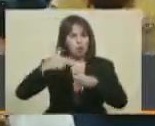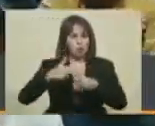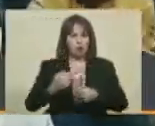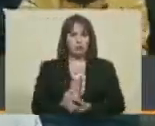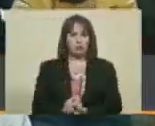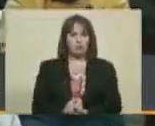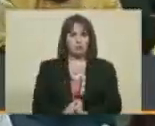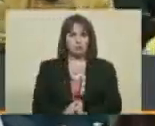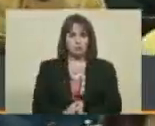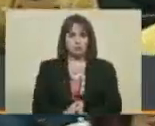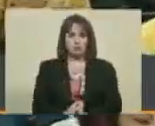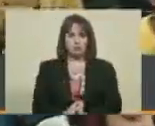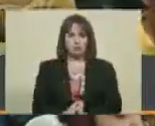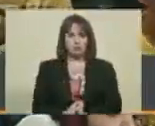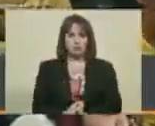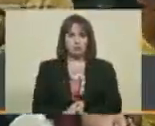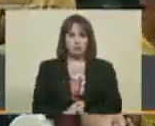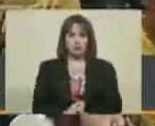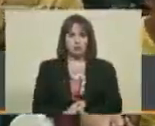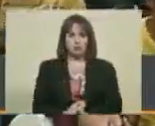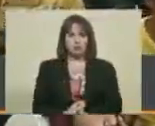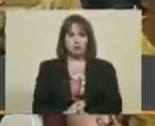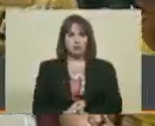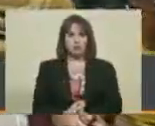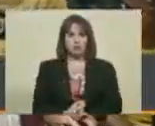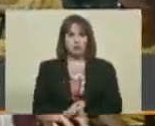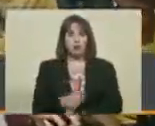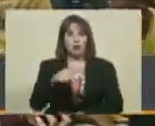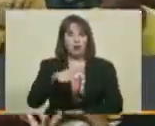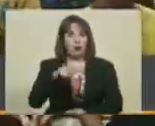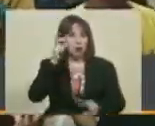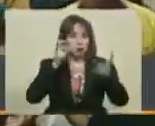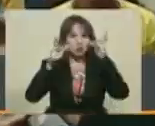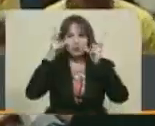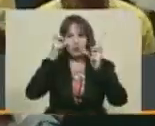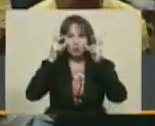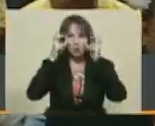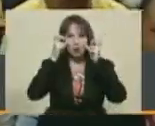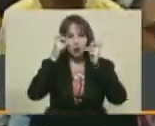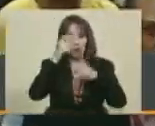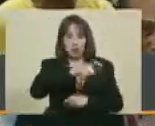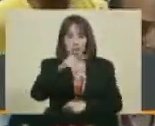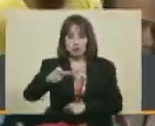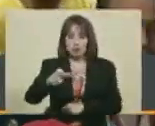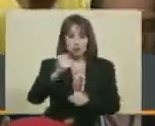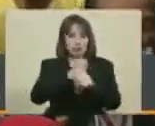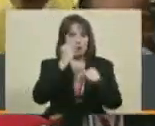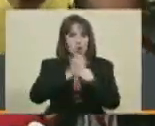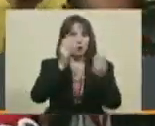Hoy escuchamos a la clase obrera